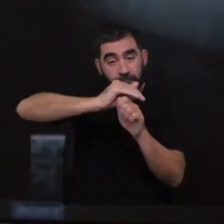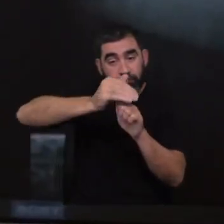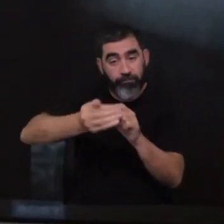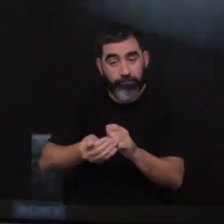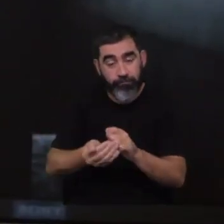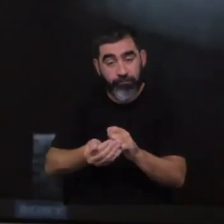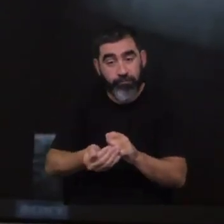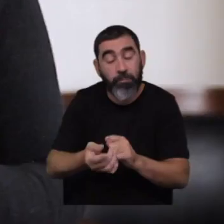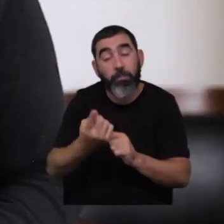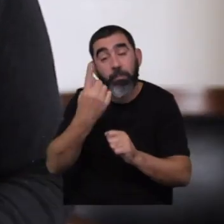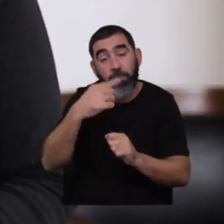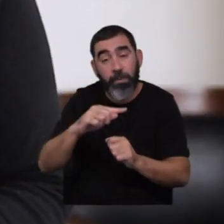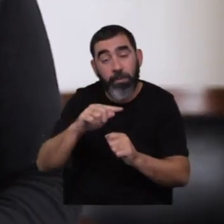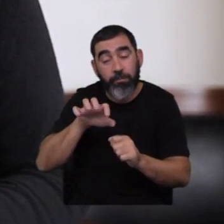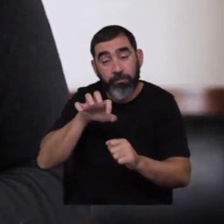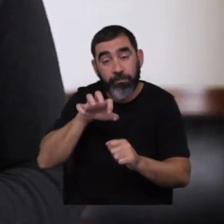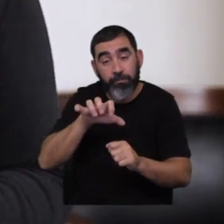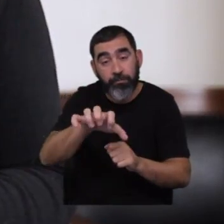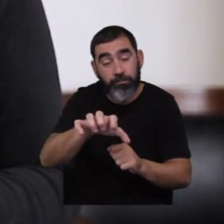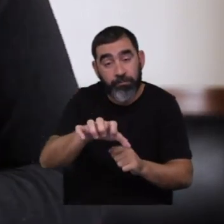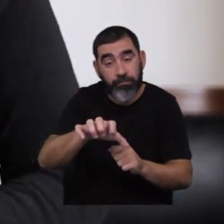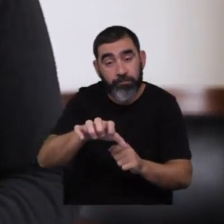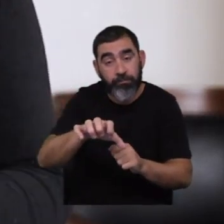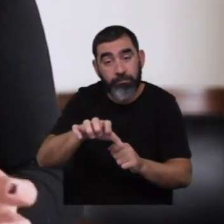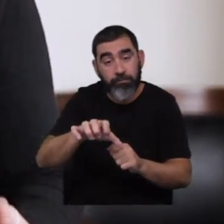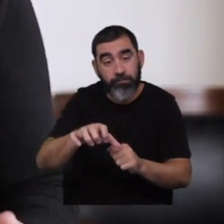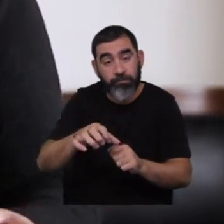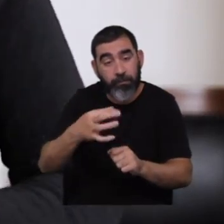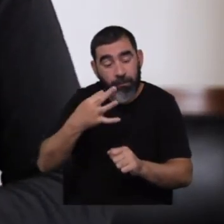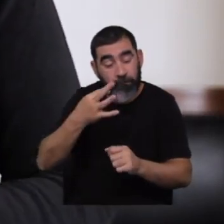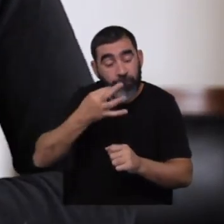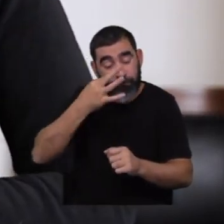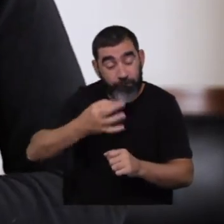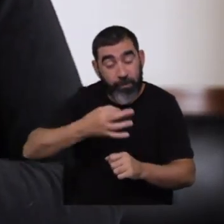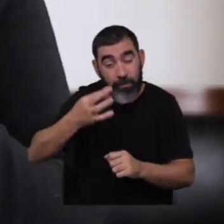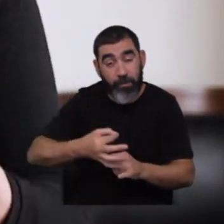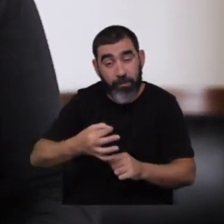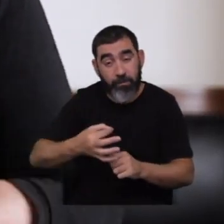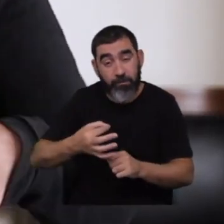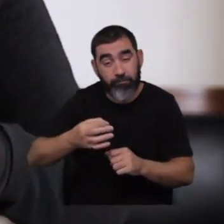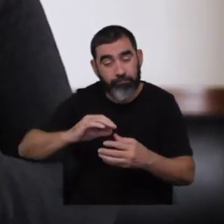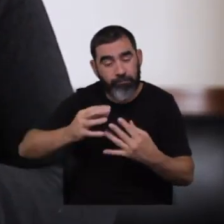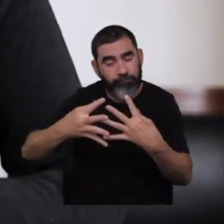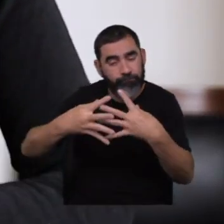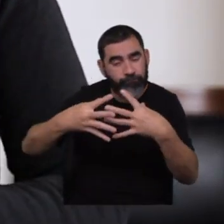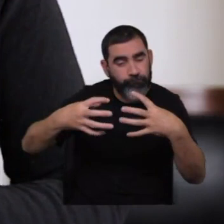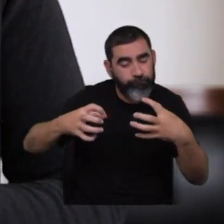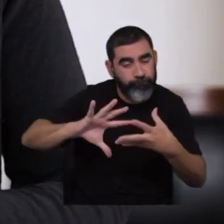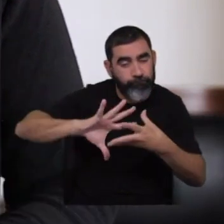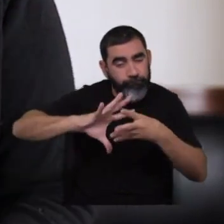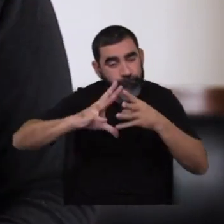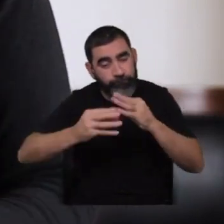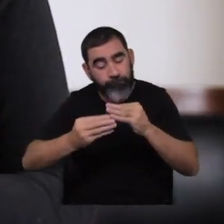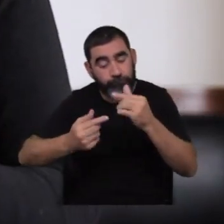biofilms. Pero ¿qué pasa? Los microorganismos tienen un arsenal de estructuras y de